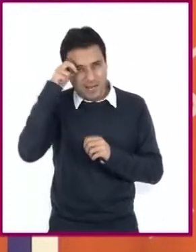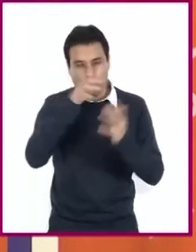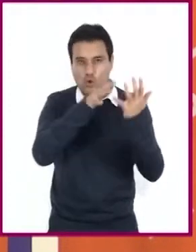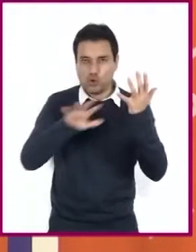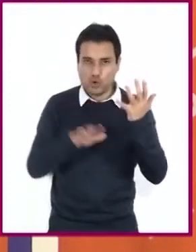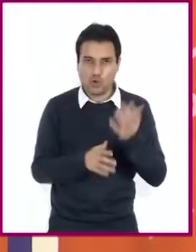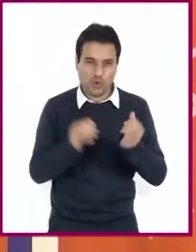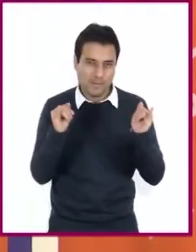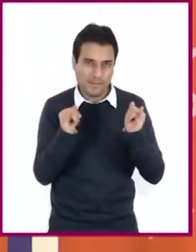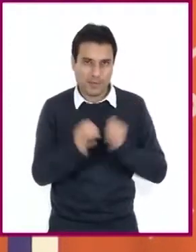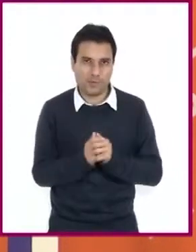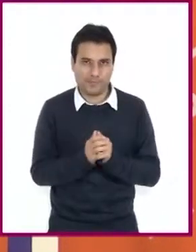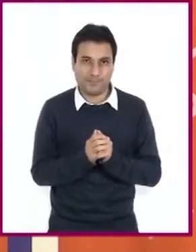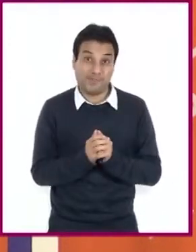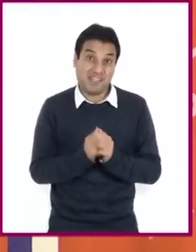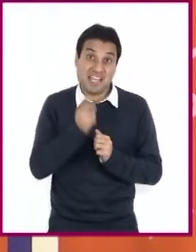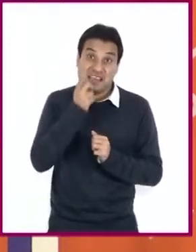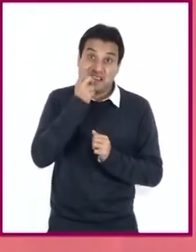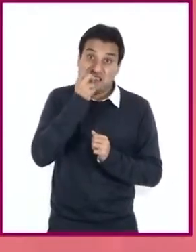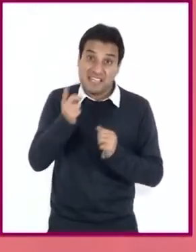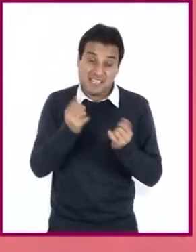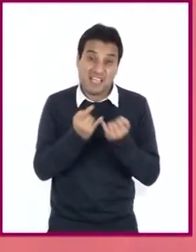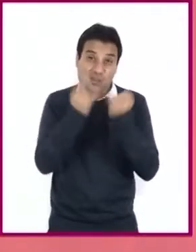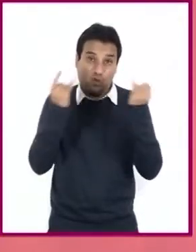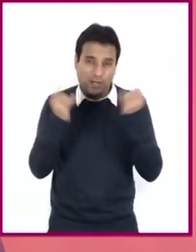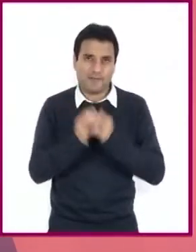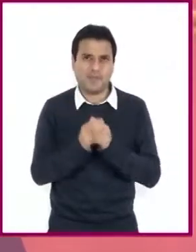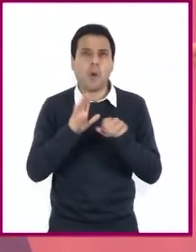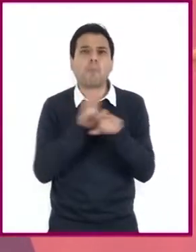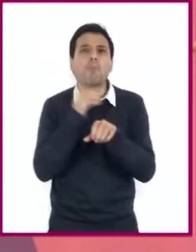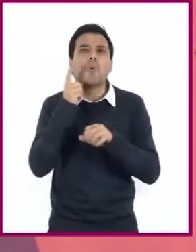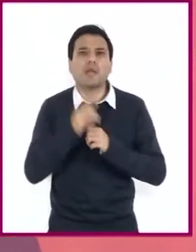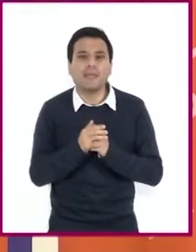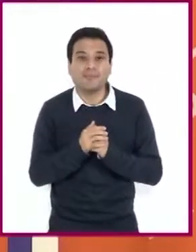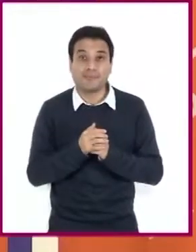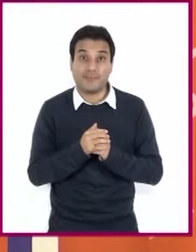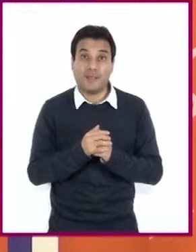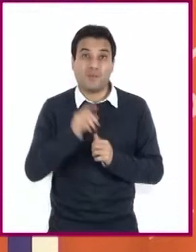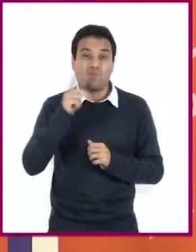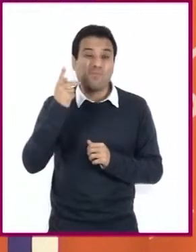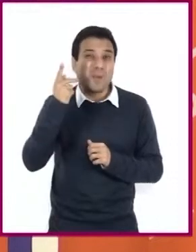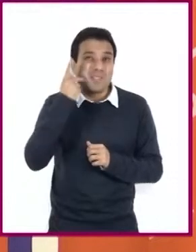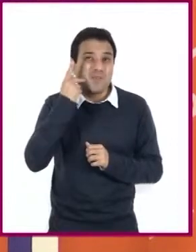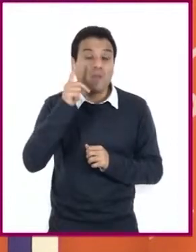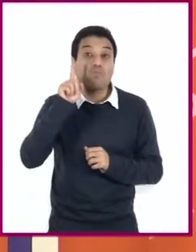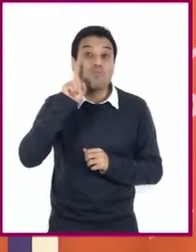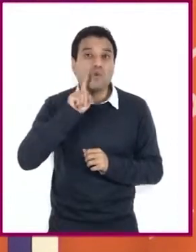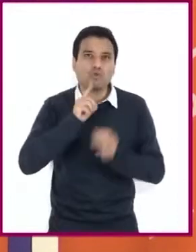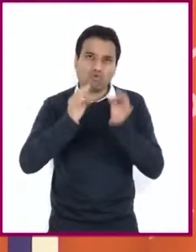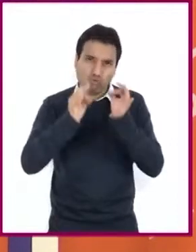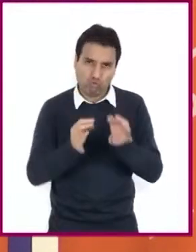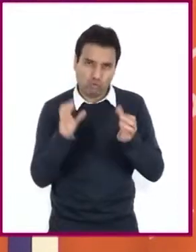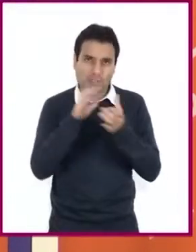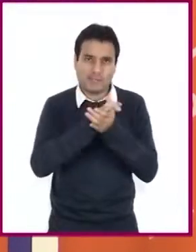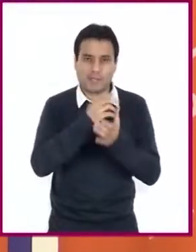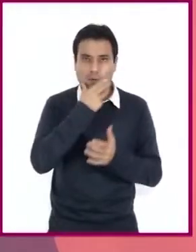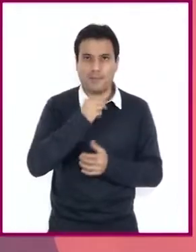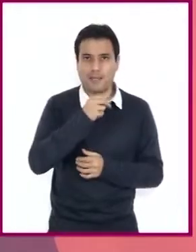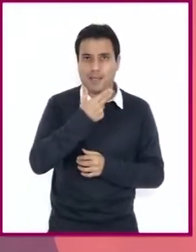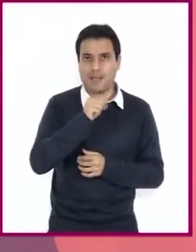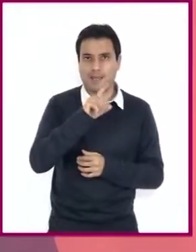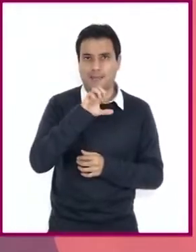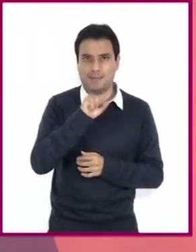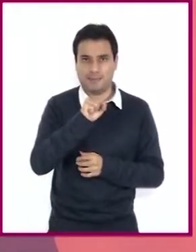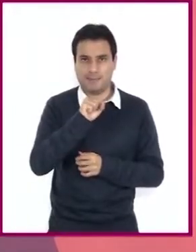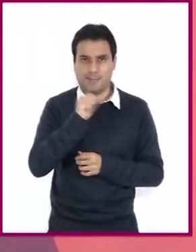e invierno. Según el mito, las estaciones suceden porque Perséfone era la esposa de Hades, rey del